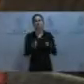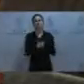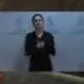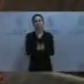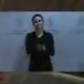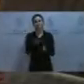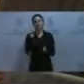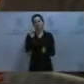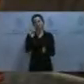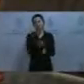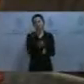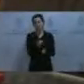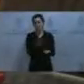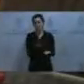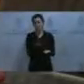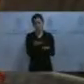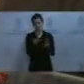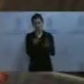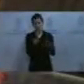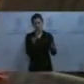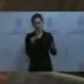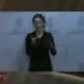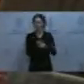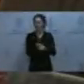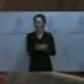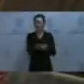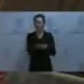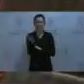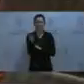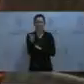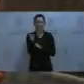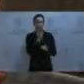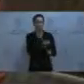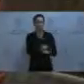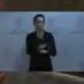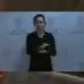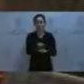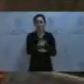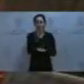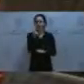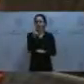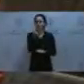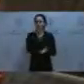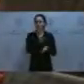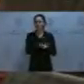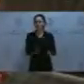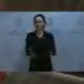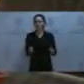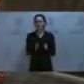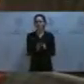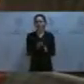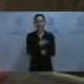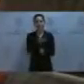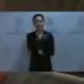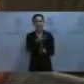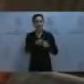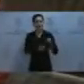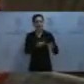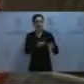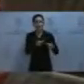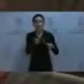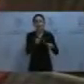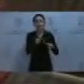sentido, están a su disposición los recursos desde una prestación económica por cuidador familiar, a la ayuda a domicilio, a